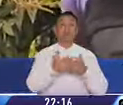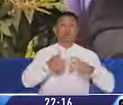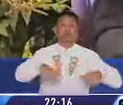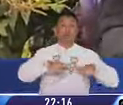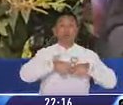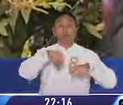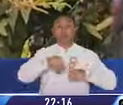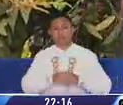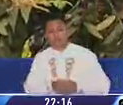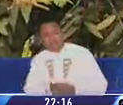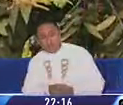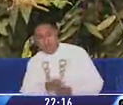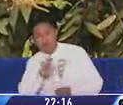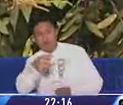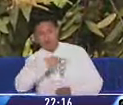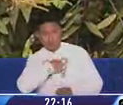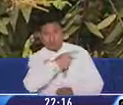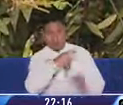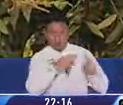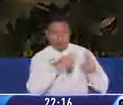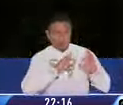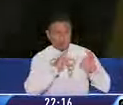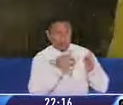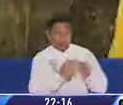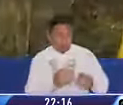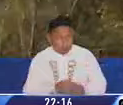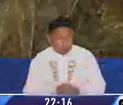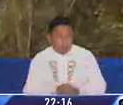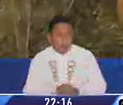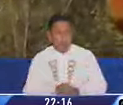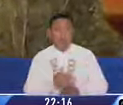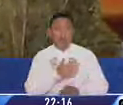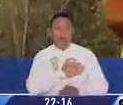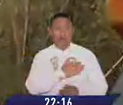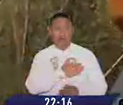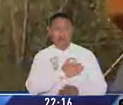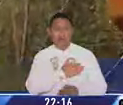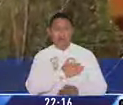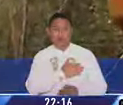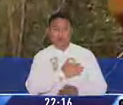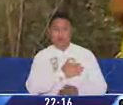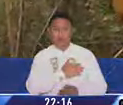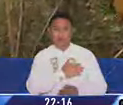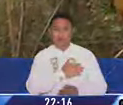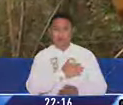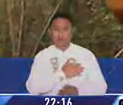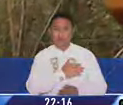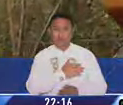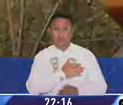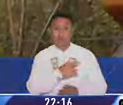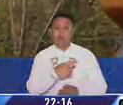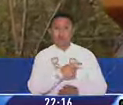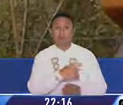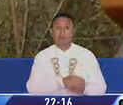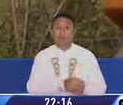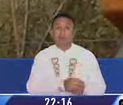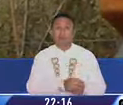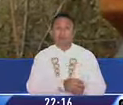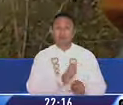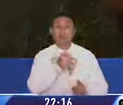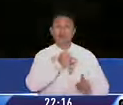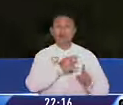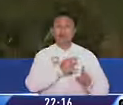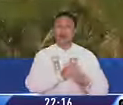ciudadanos asegurando ser familiares del fallecido. Nosotros, el primer apodito, le decíamos tres cuartas, le decíamos nosotros por